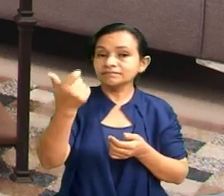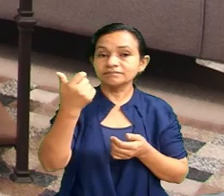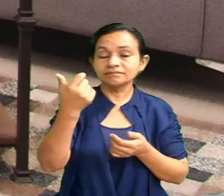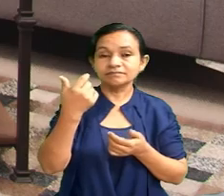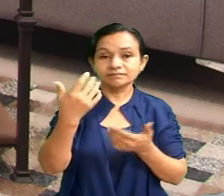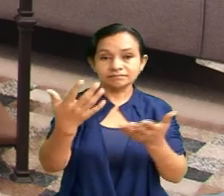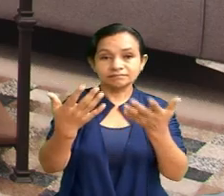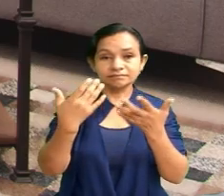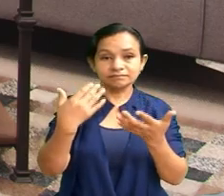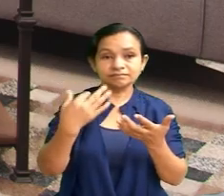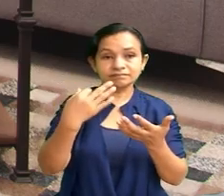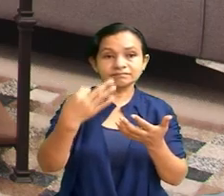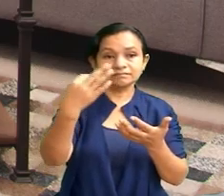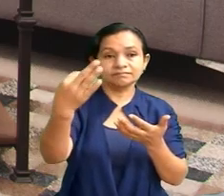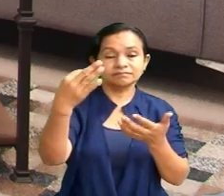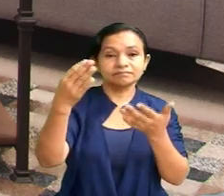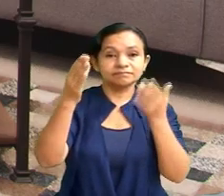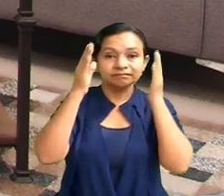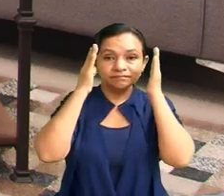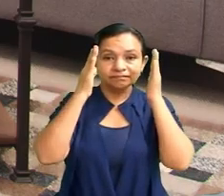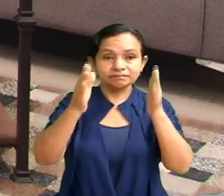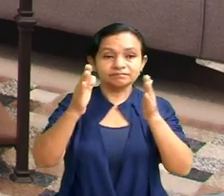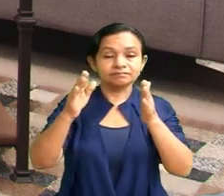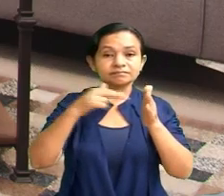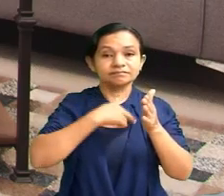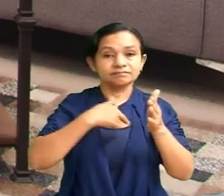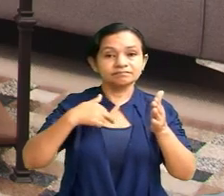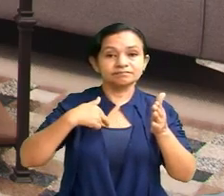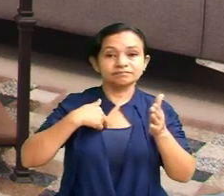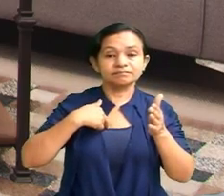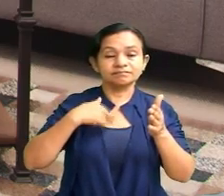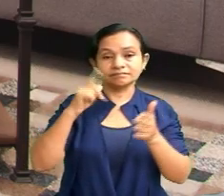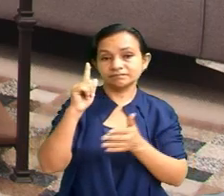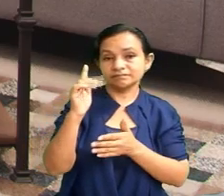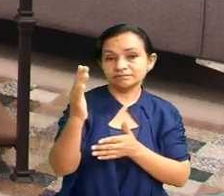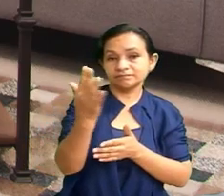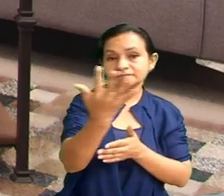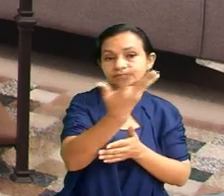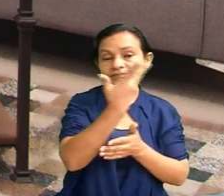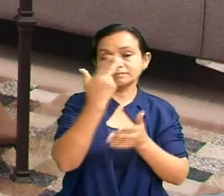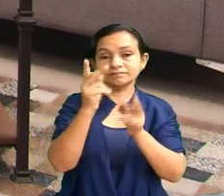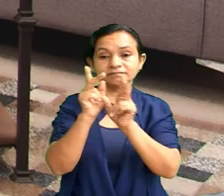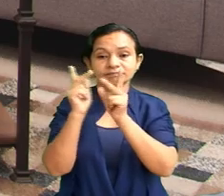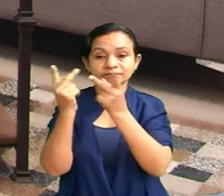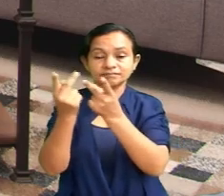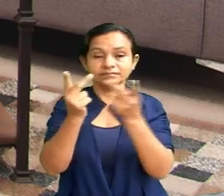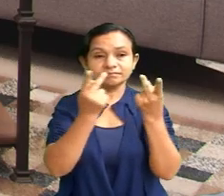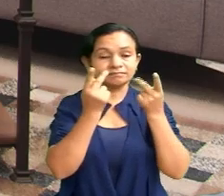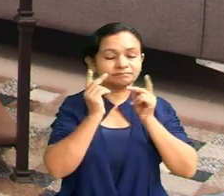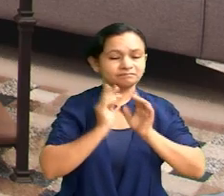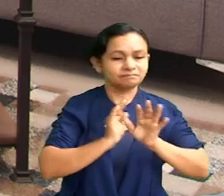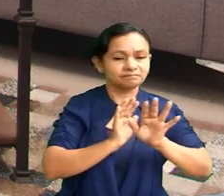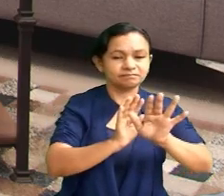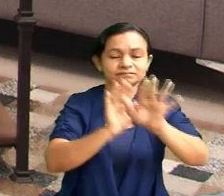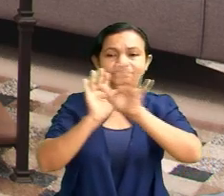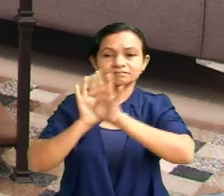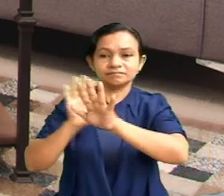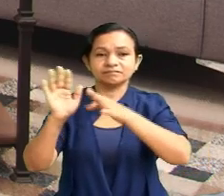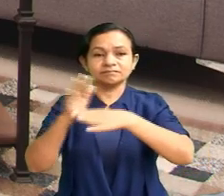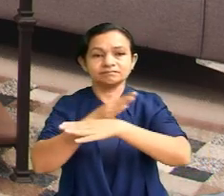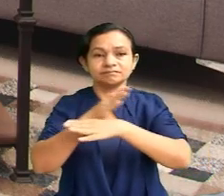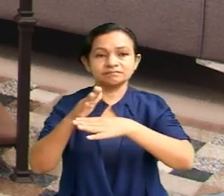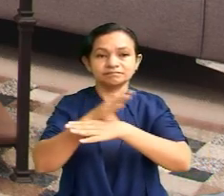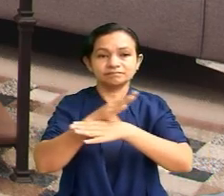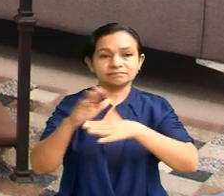que hay en cuanto a las atenciones y servicios que se van a prestar de todo de toda esa población que se va a movilizar a